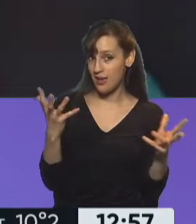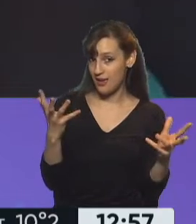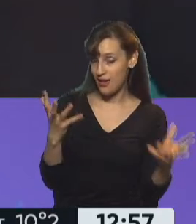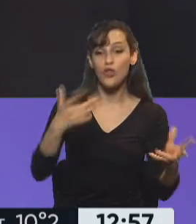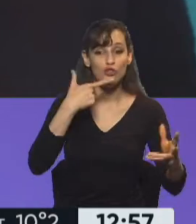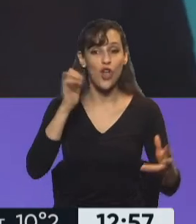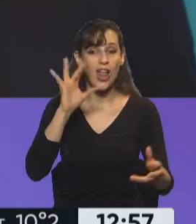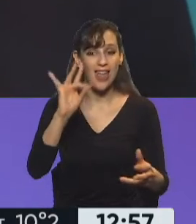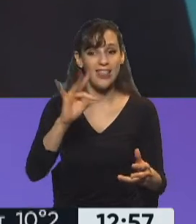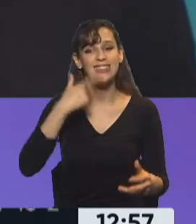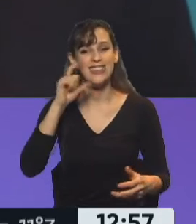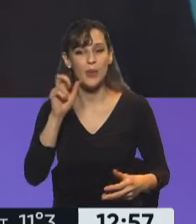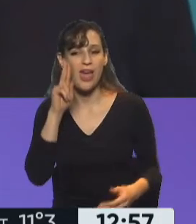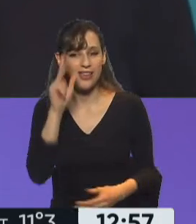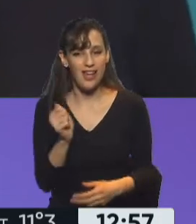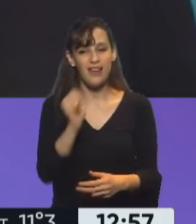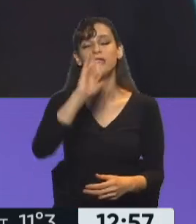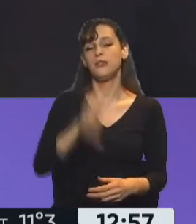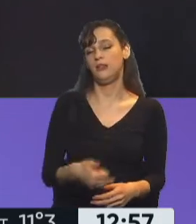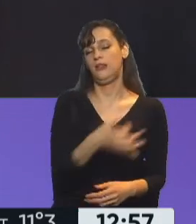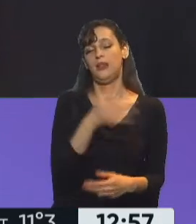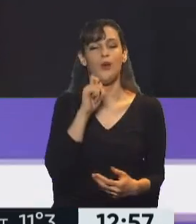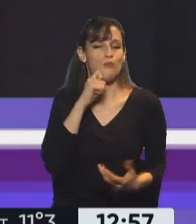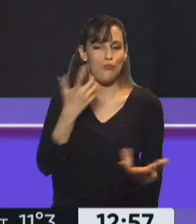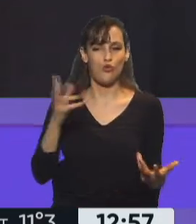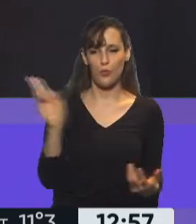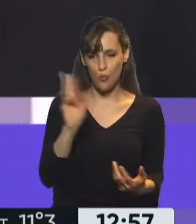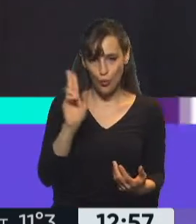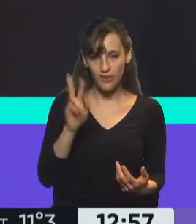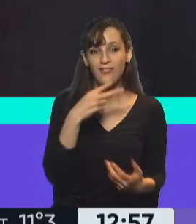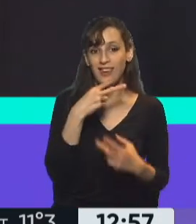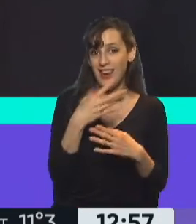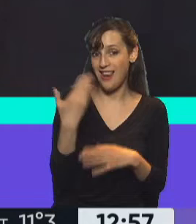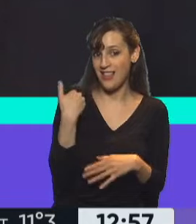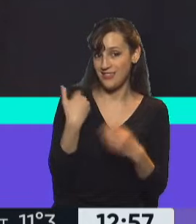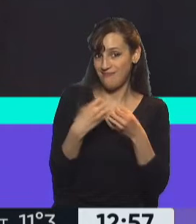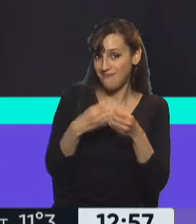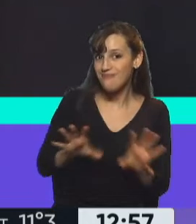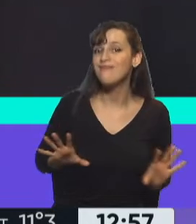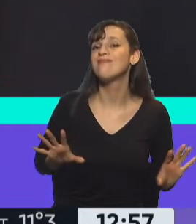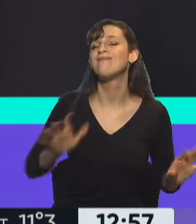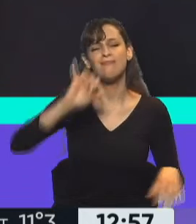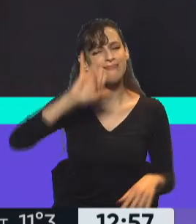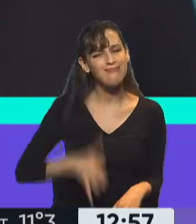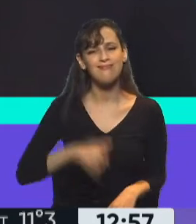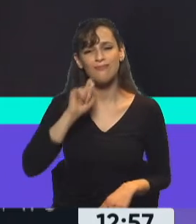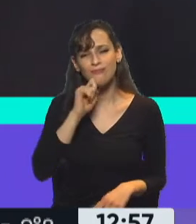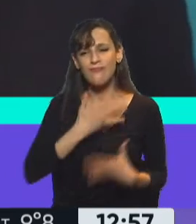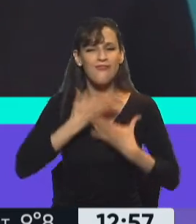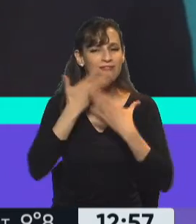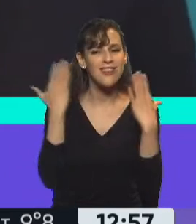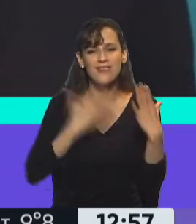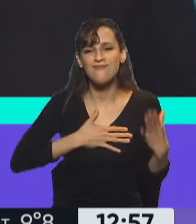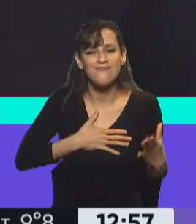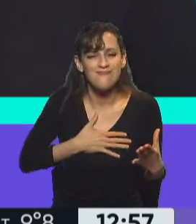Nuestras hermosas mujeres. Exacto, sí. Bueno, estrenaron el viernes. Bellísimas, felices, radiantes, con